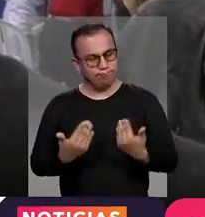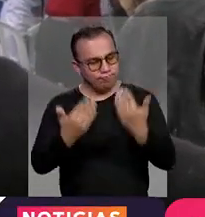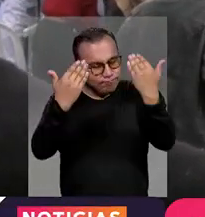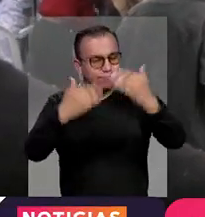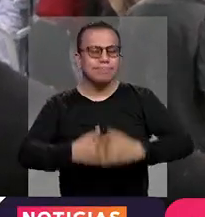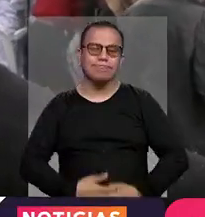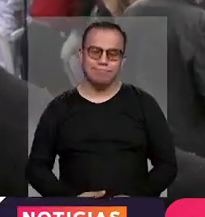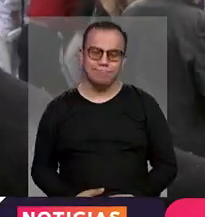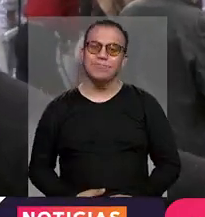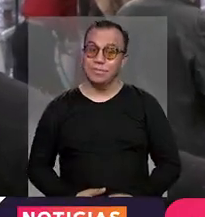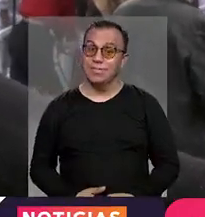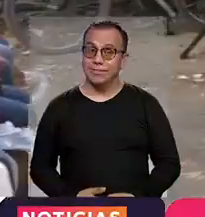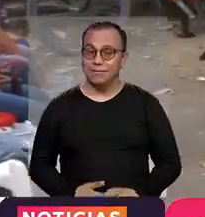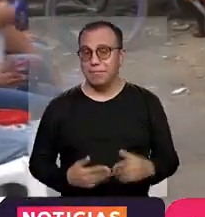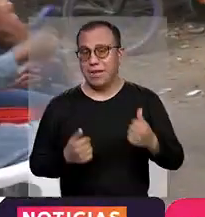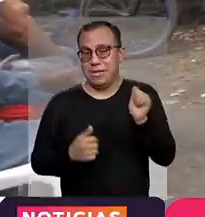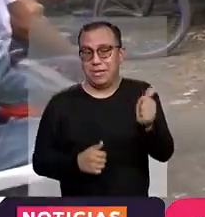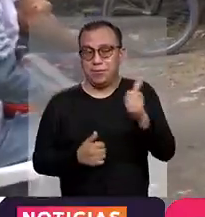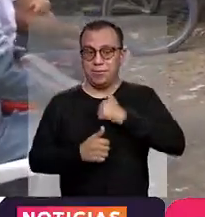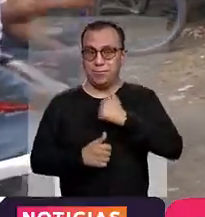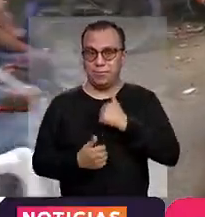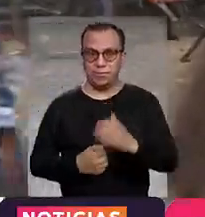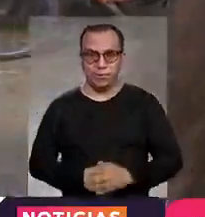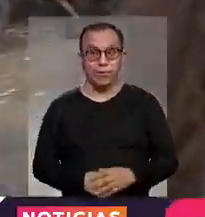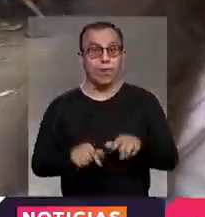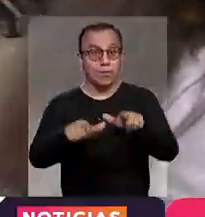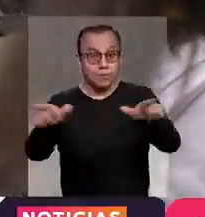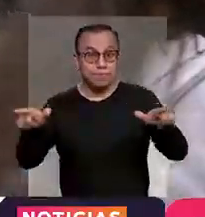eso es ganancia también para ellos. Los